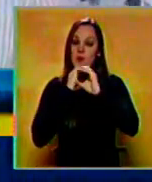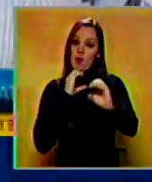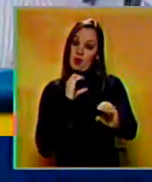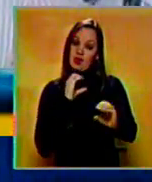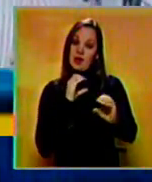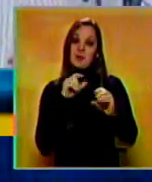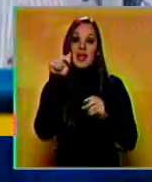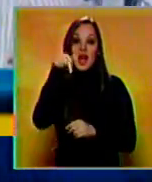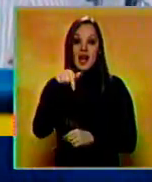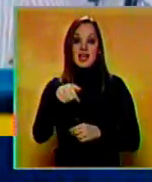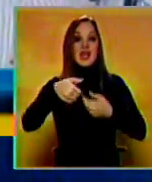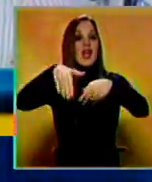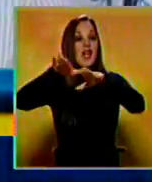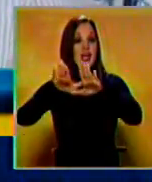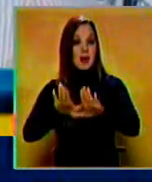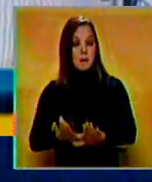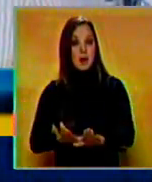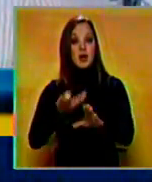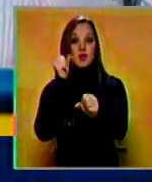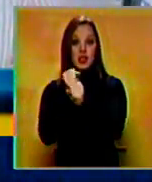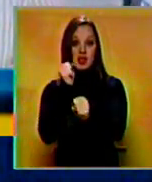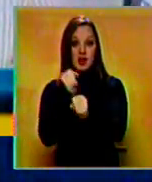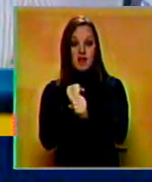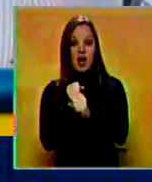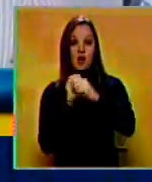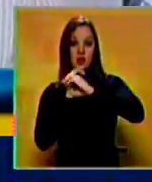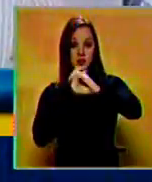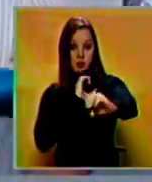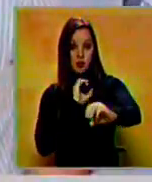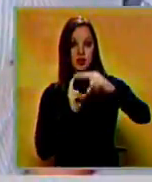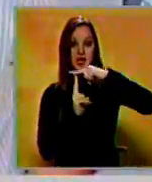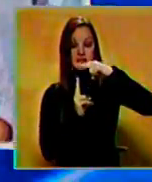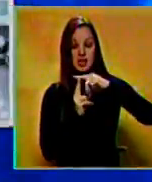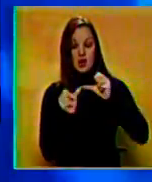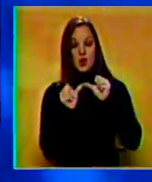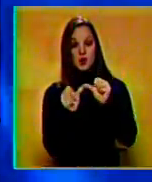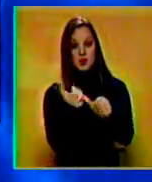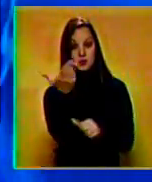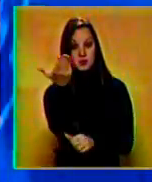cuanto a este paro de actividades en el estado Táchira. Y con esta información regresamos a Caracas.